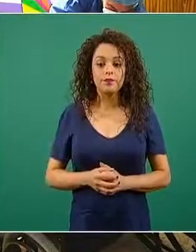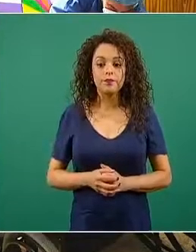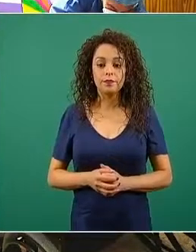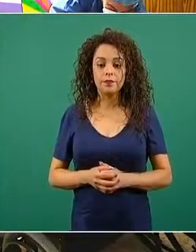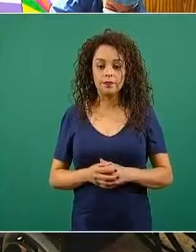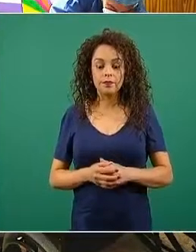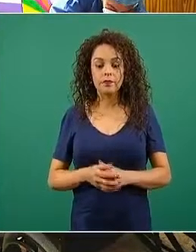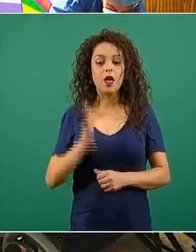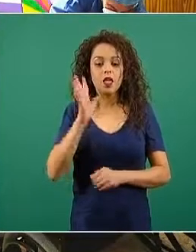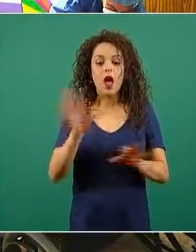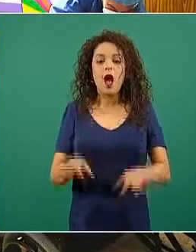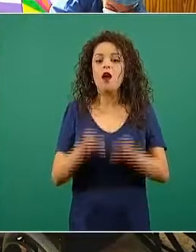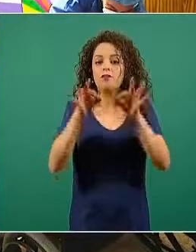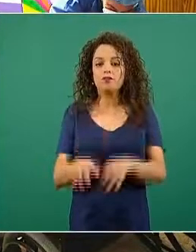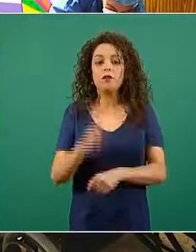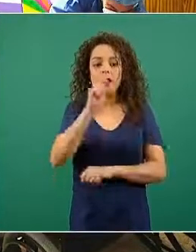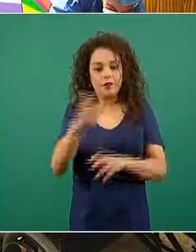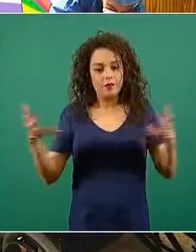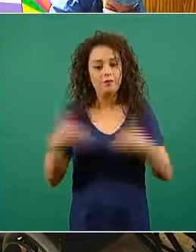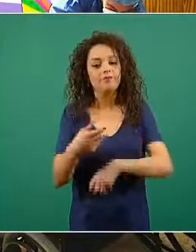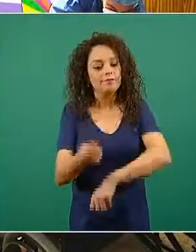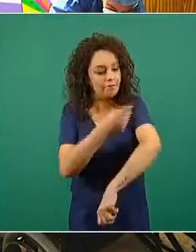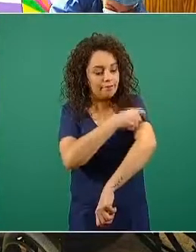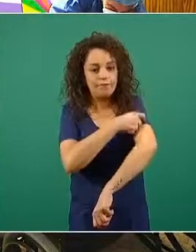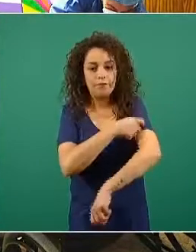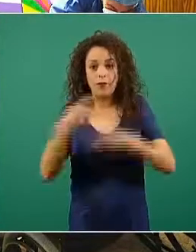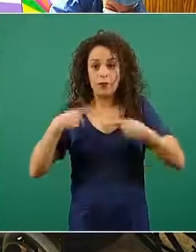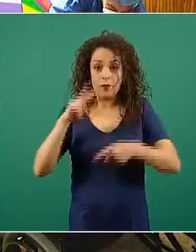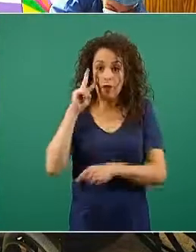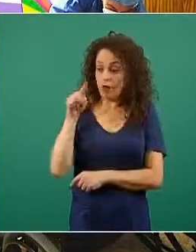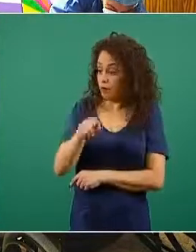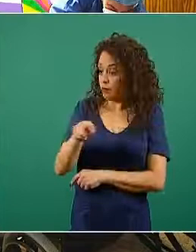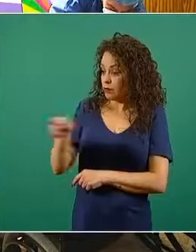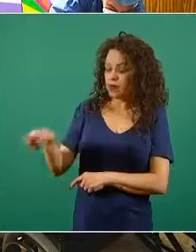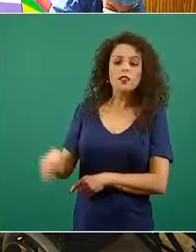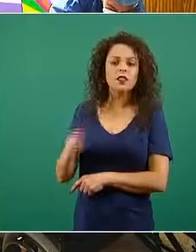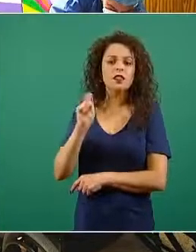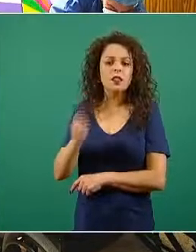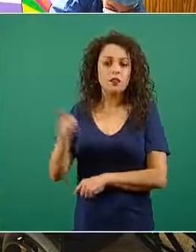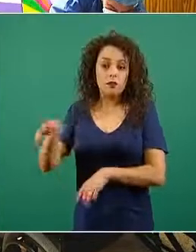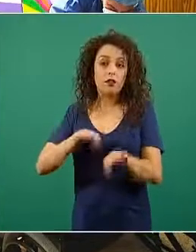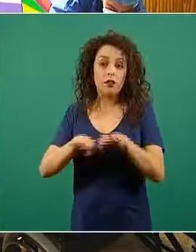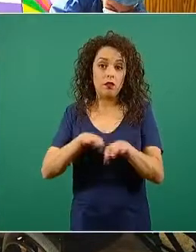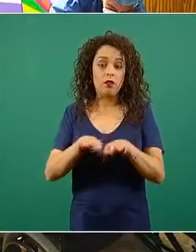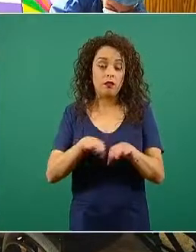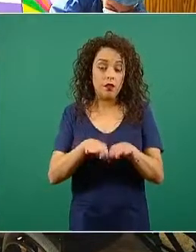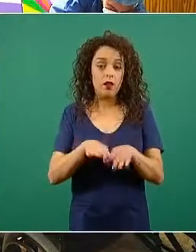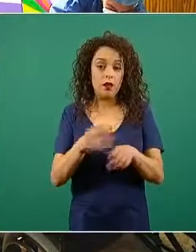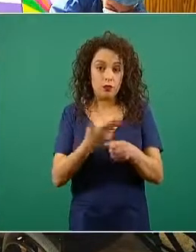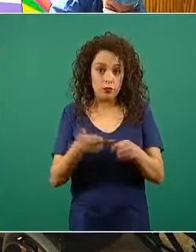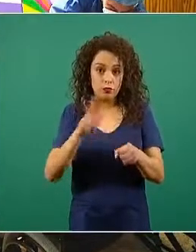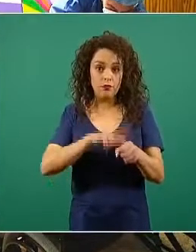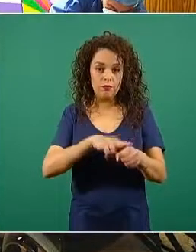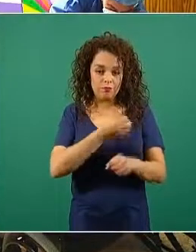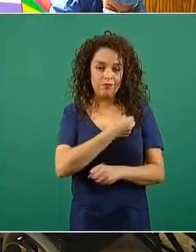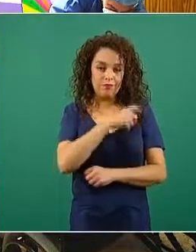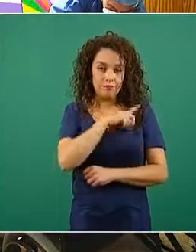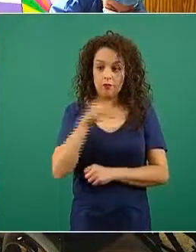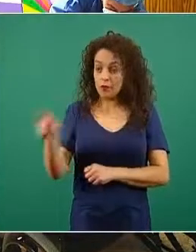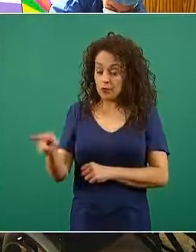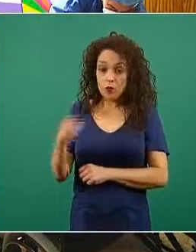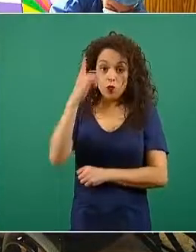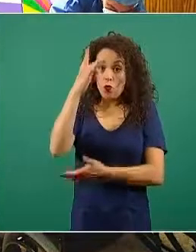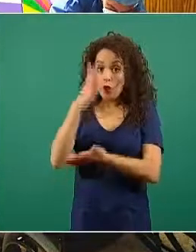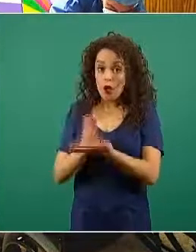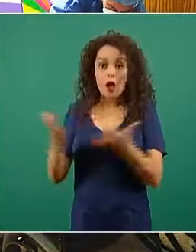propiamente la vacunación. Ahí al personal que se ve es el personal de salud. Solamente el personal de salud vacuna,